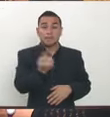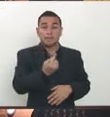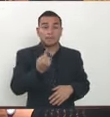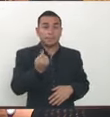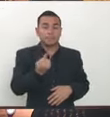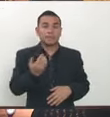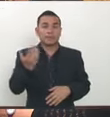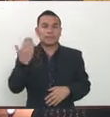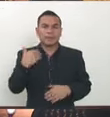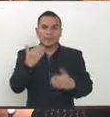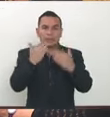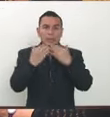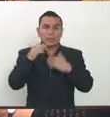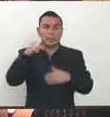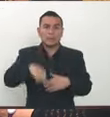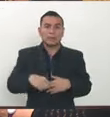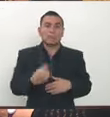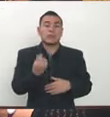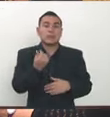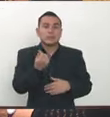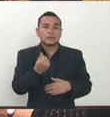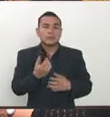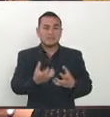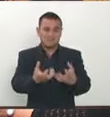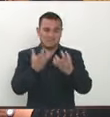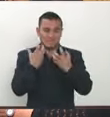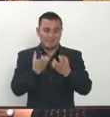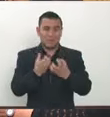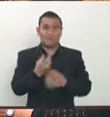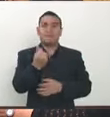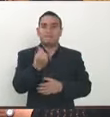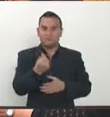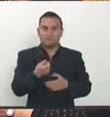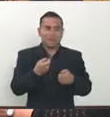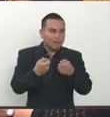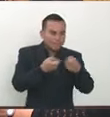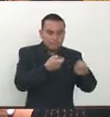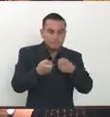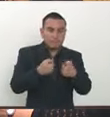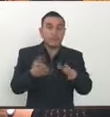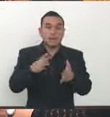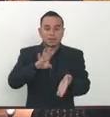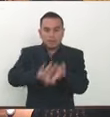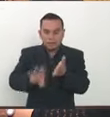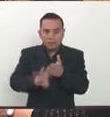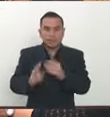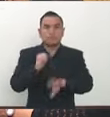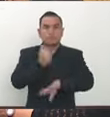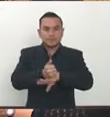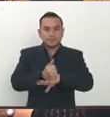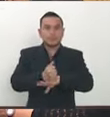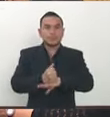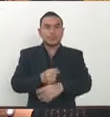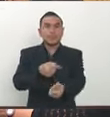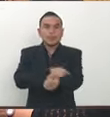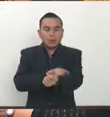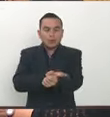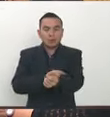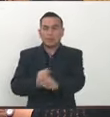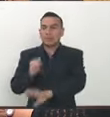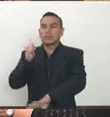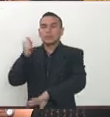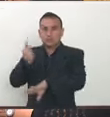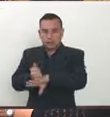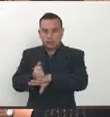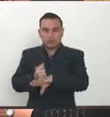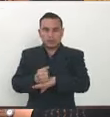porque aquí va a haber mucho dinero fluyendo para apoyar, para construir el hospital, para pagar ahora con las medidas económicas que anunciamos,